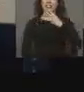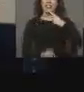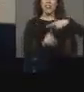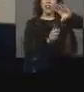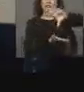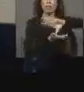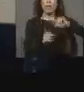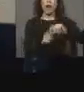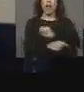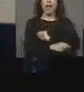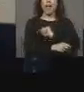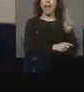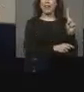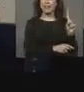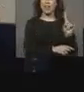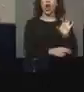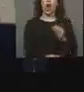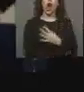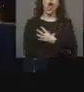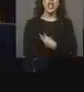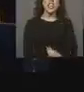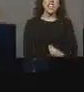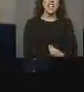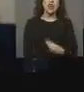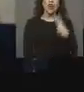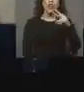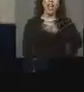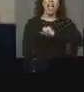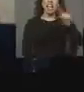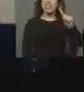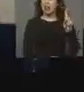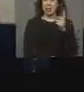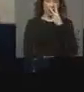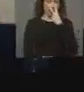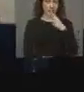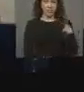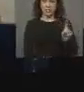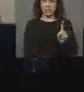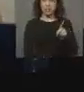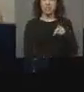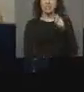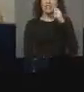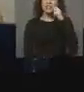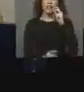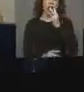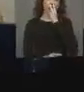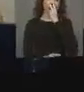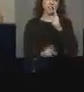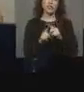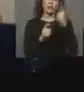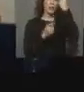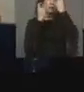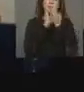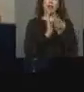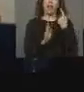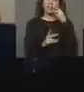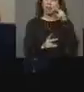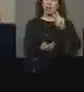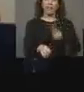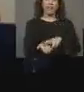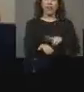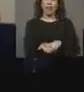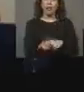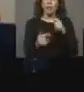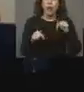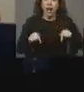son exiliados o hijos de exiliados no son fundados y responden a una visión prejuiciosa de la realidad, ya que